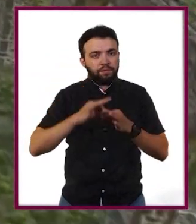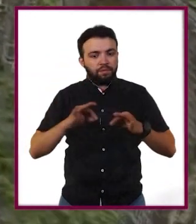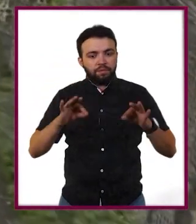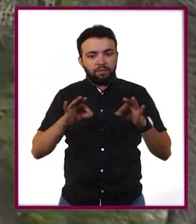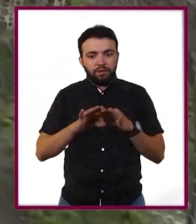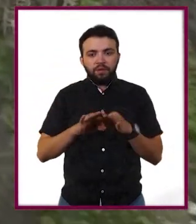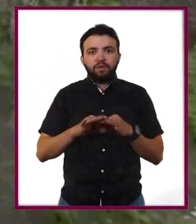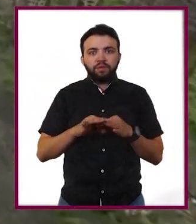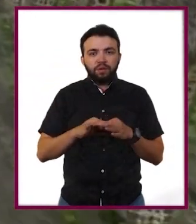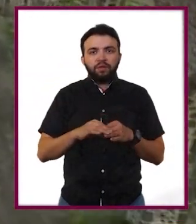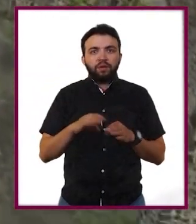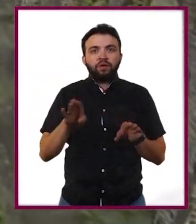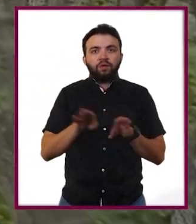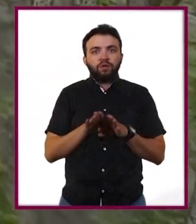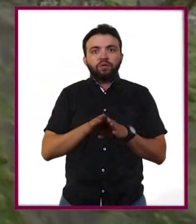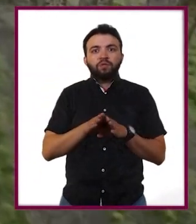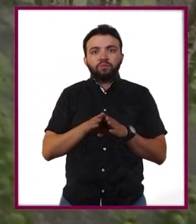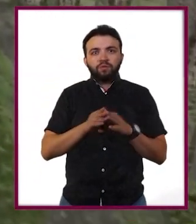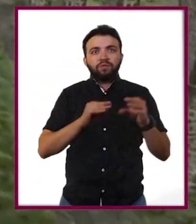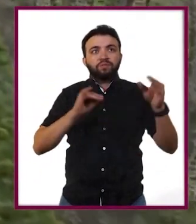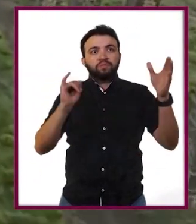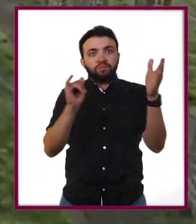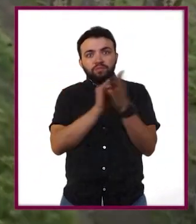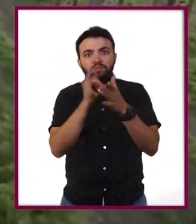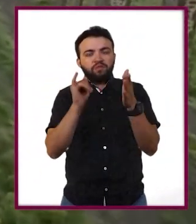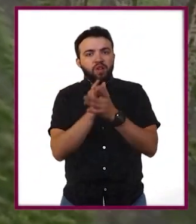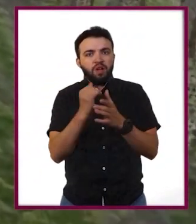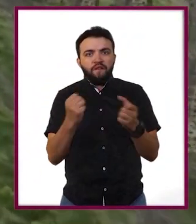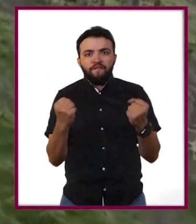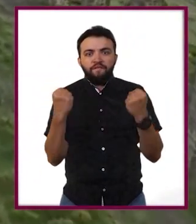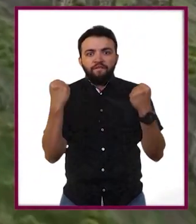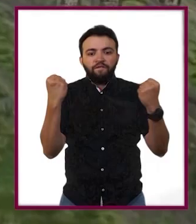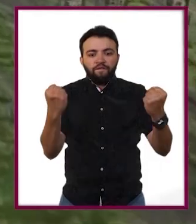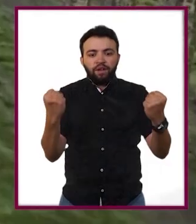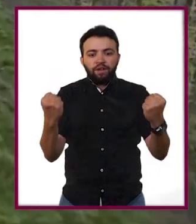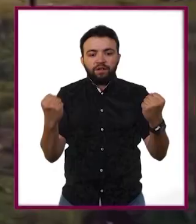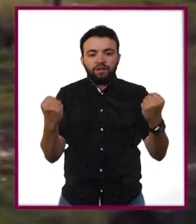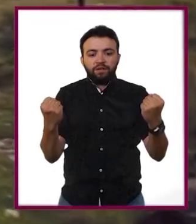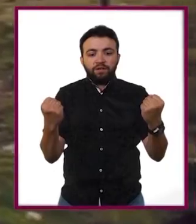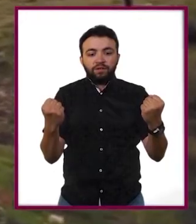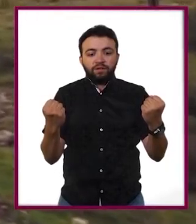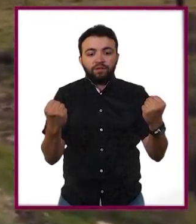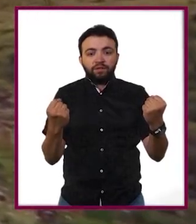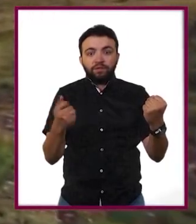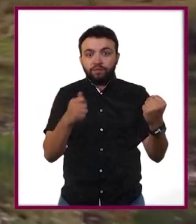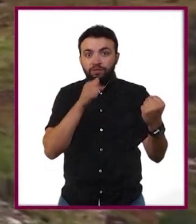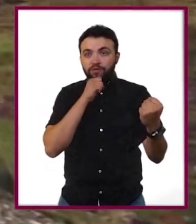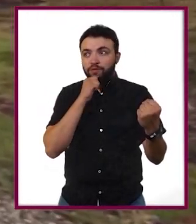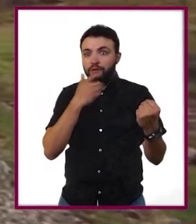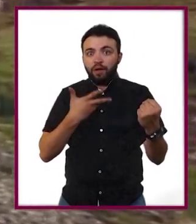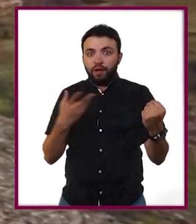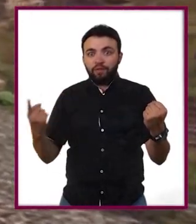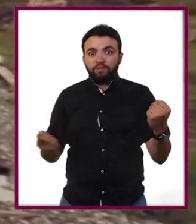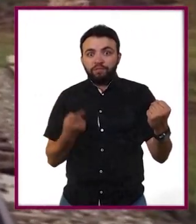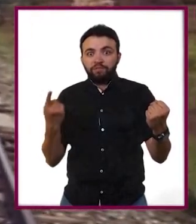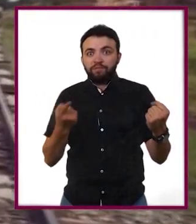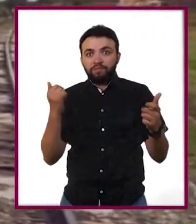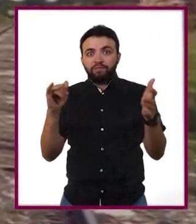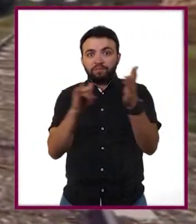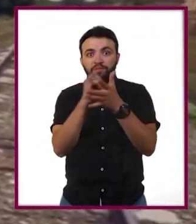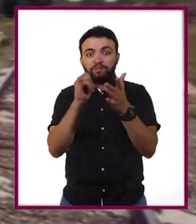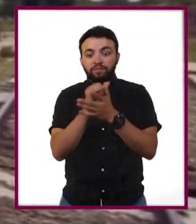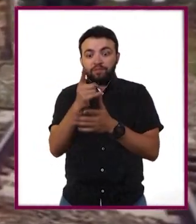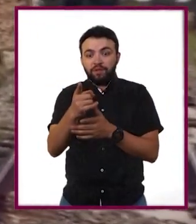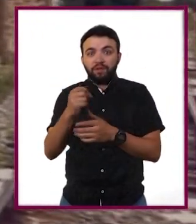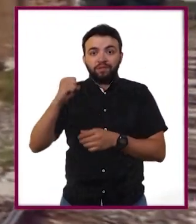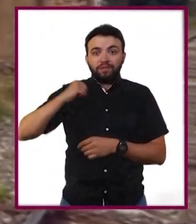bien pensada, es una construcción muy sólida que todavía pervive en el tiempo, construida en